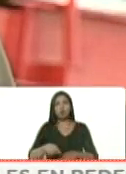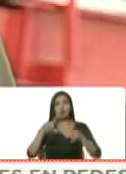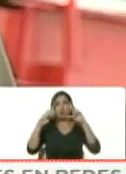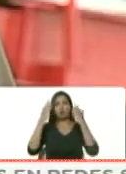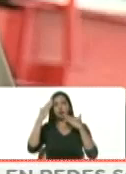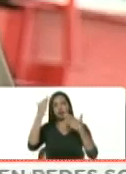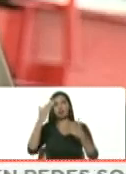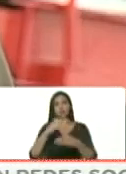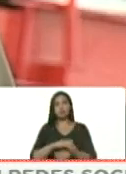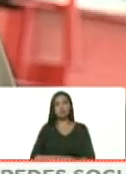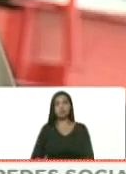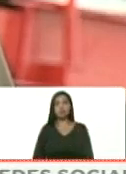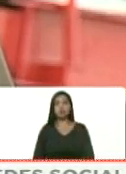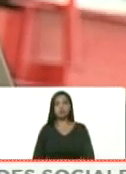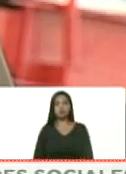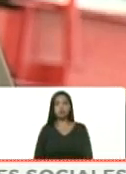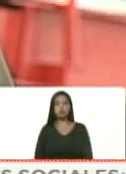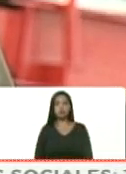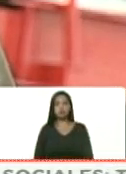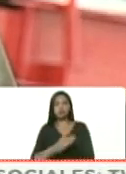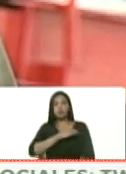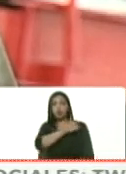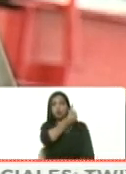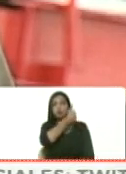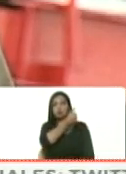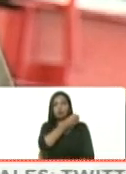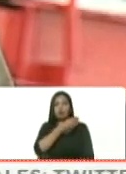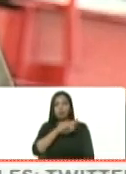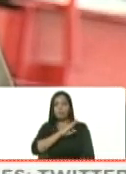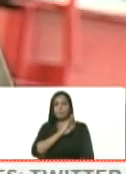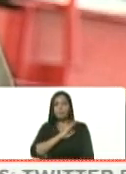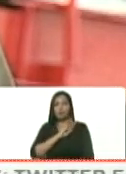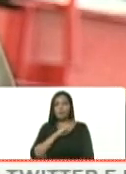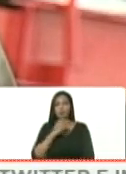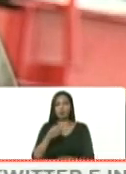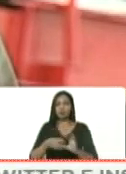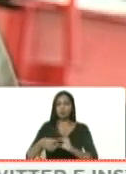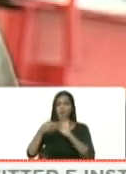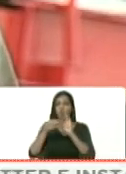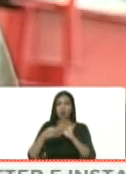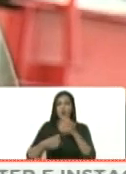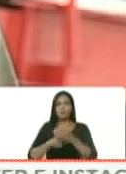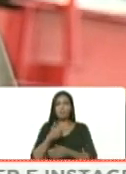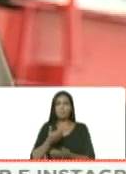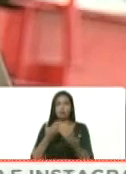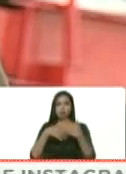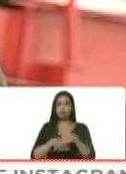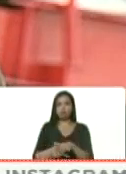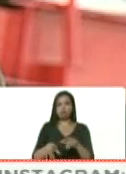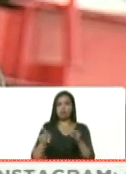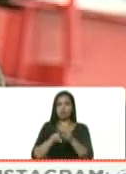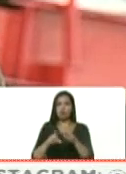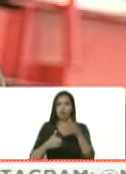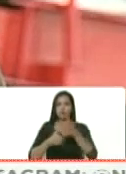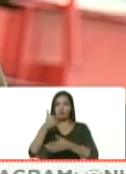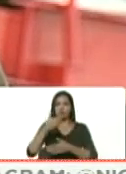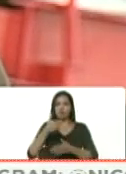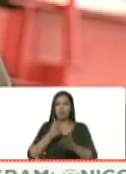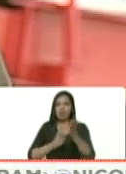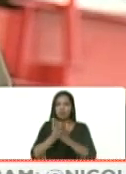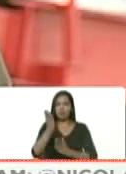saludos. Máxima moral, máxima unión, máxima cohesión, máxima